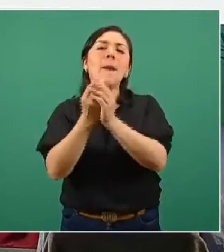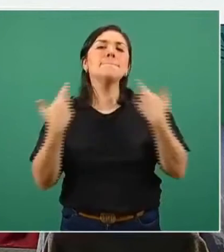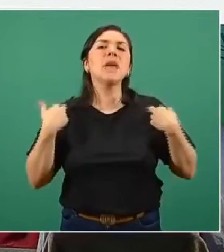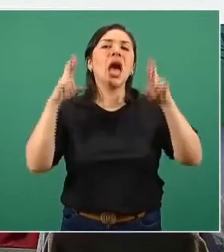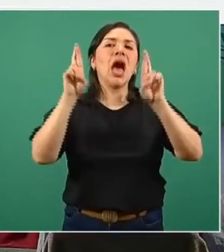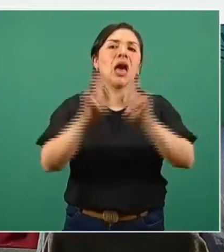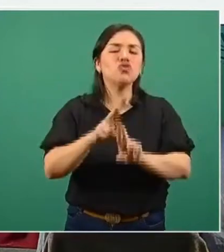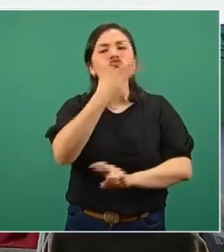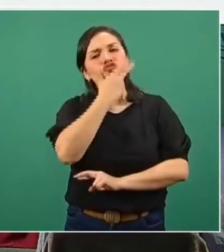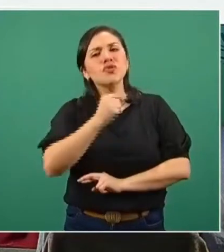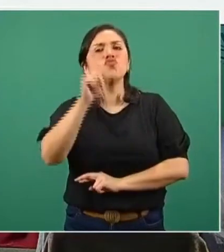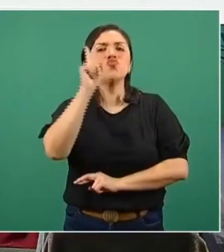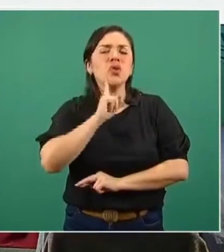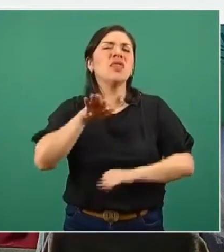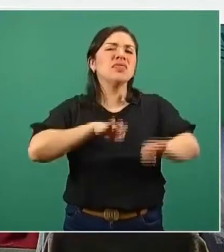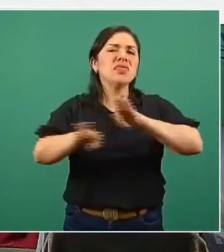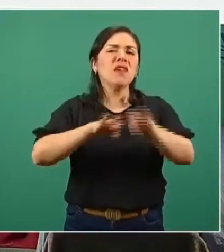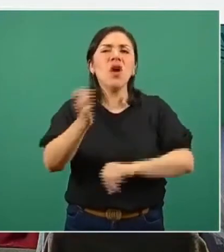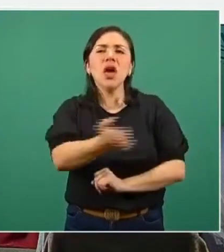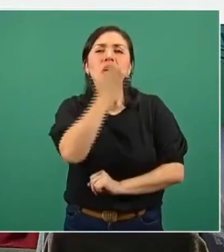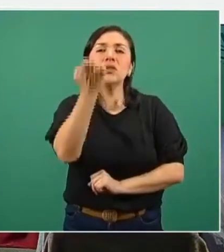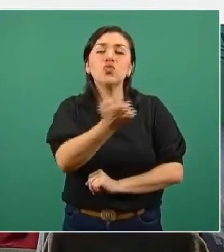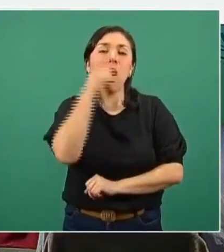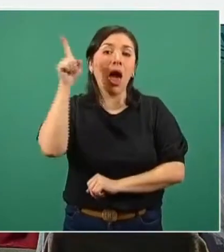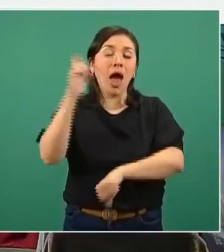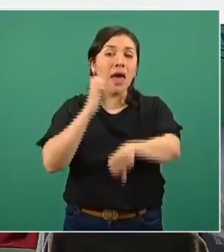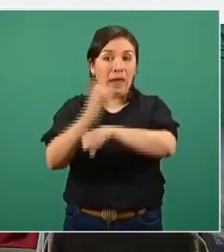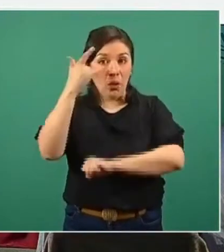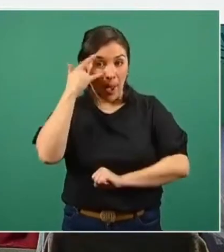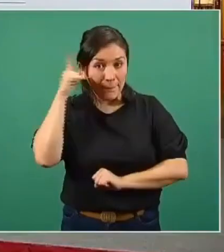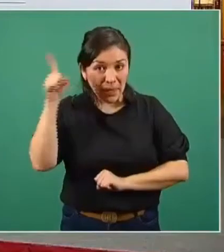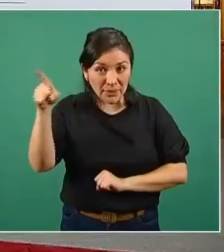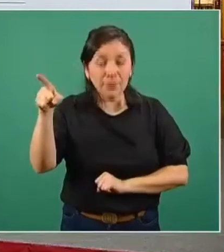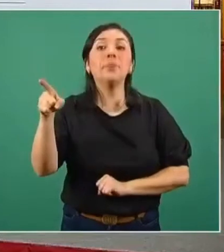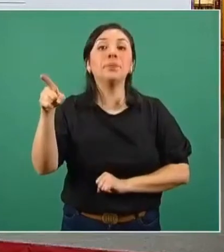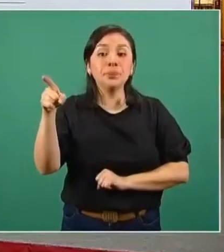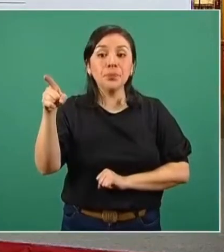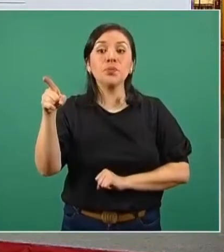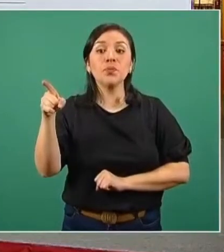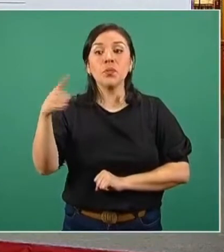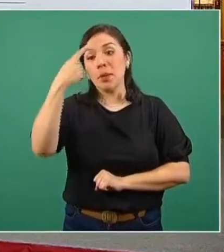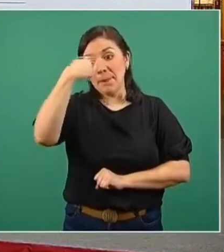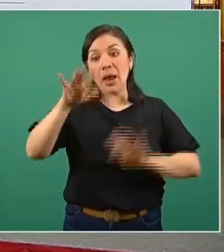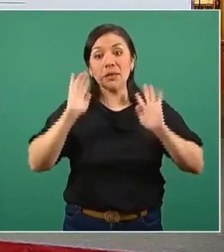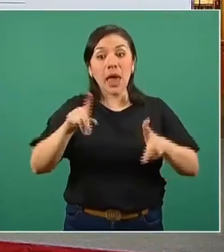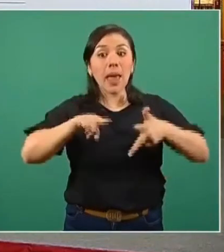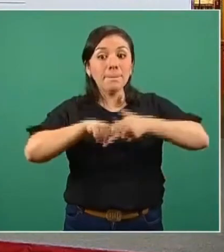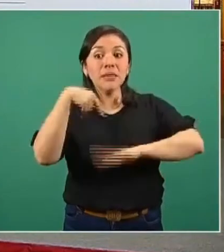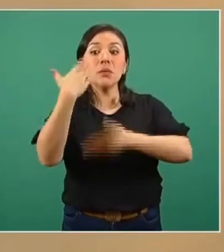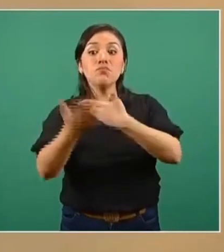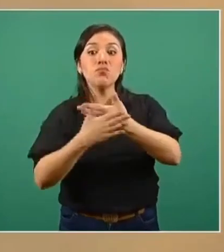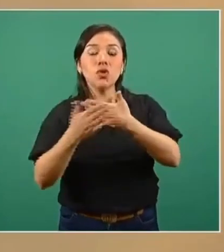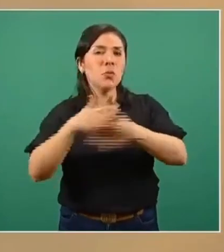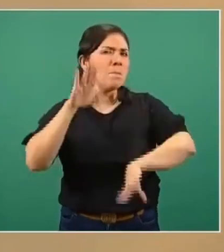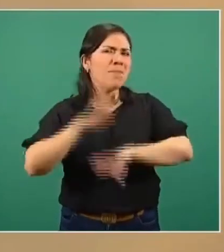de maestras y maestros de personal docente en el estado de Campeche. para iniciar próximamente, lo